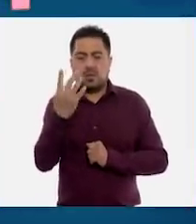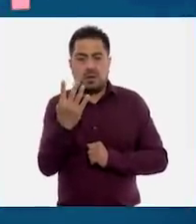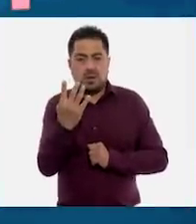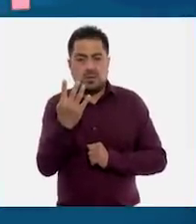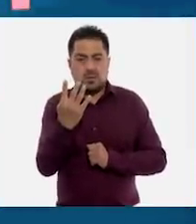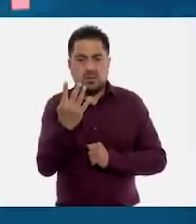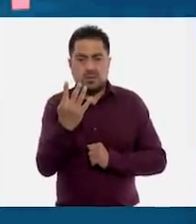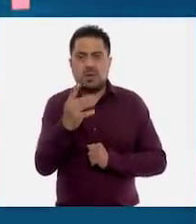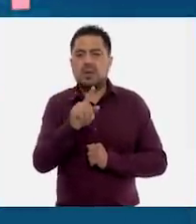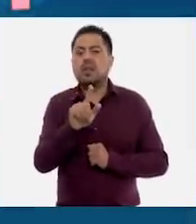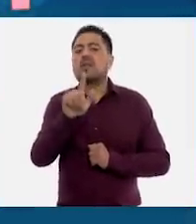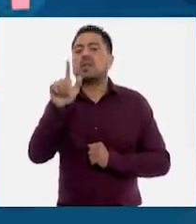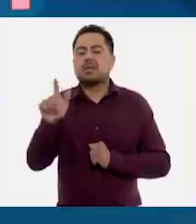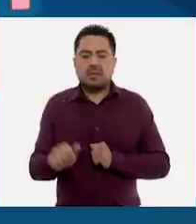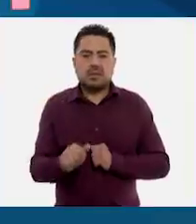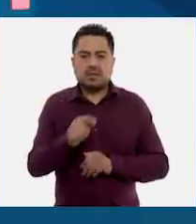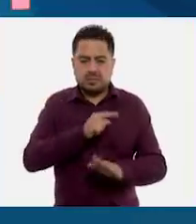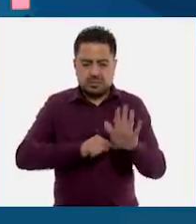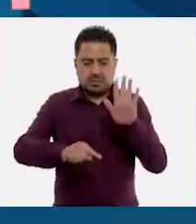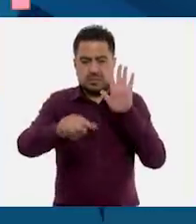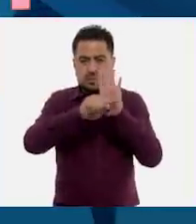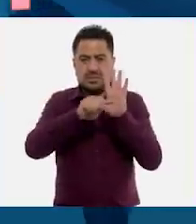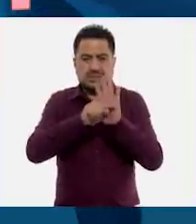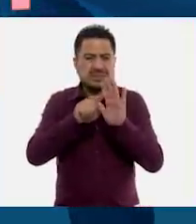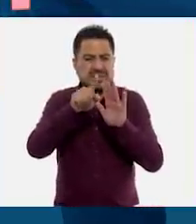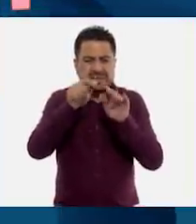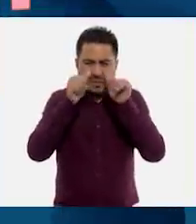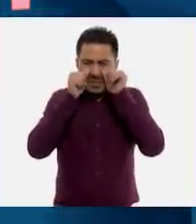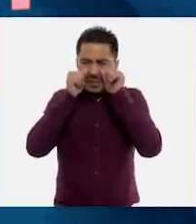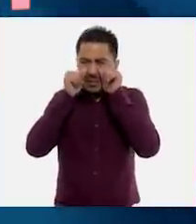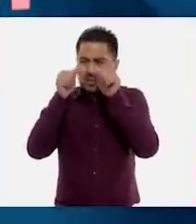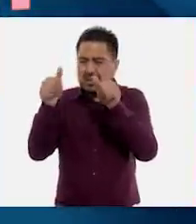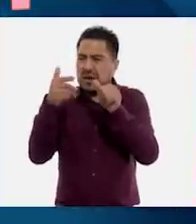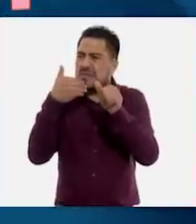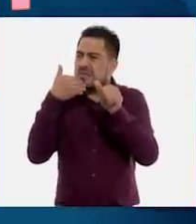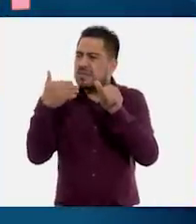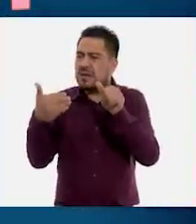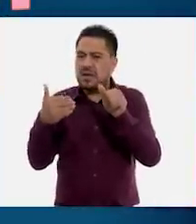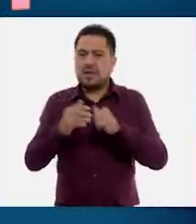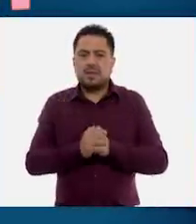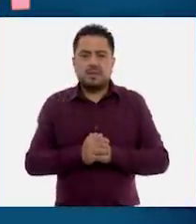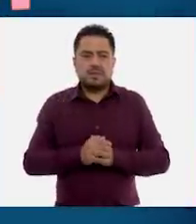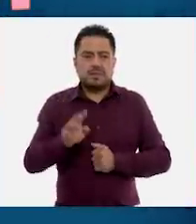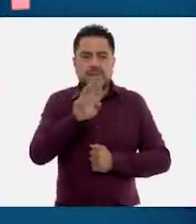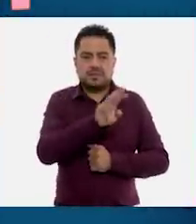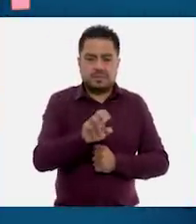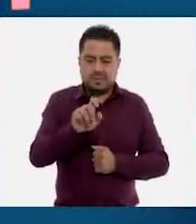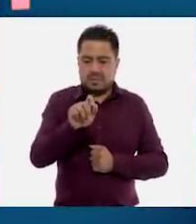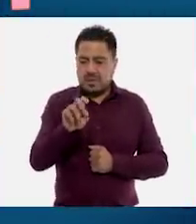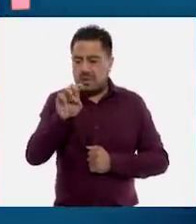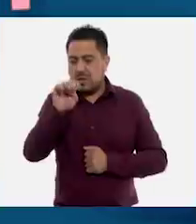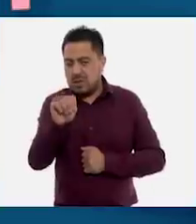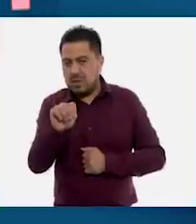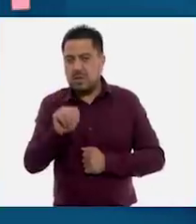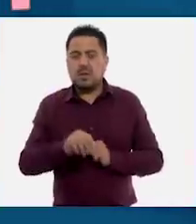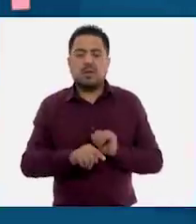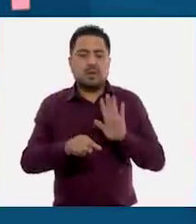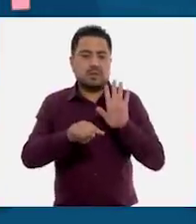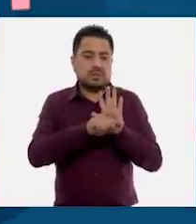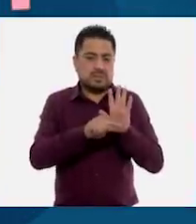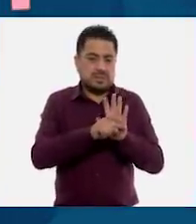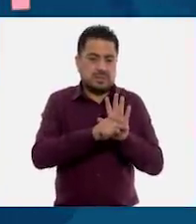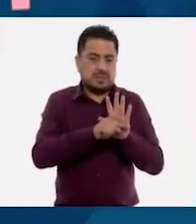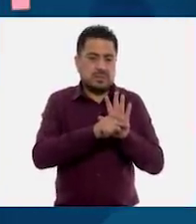324. Después restamos, y fíjate muy bien, a 329...